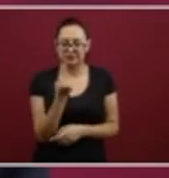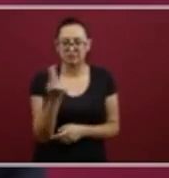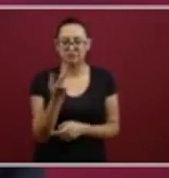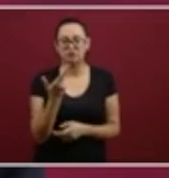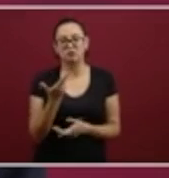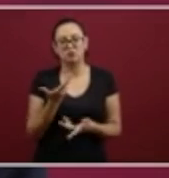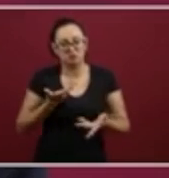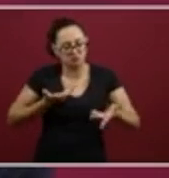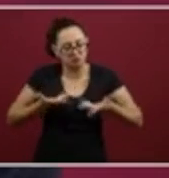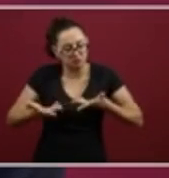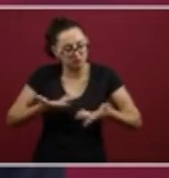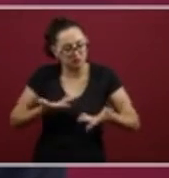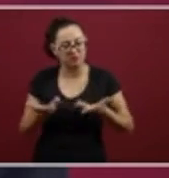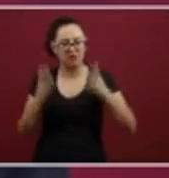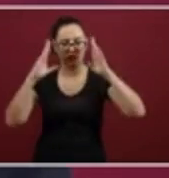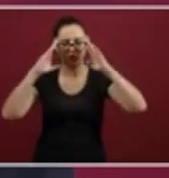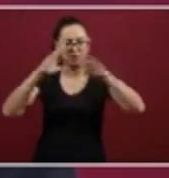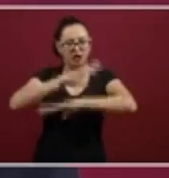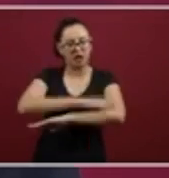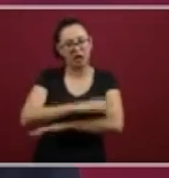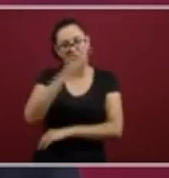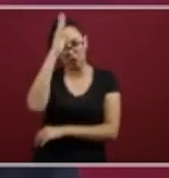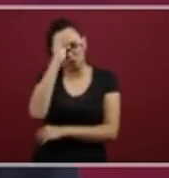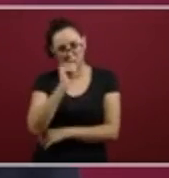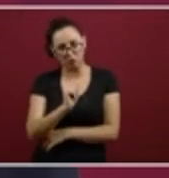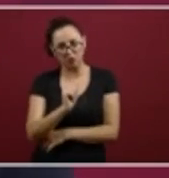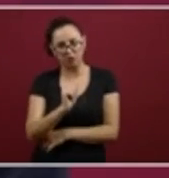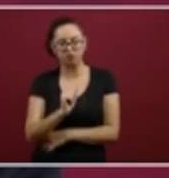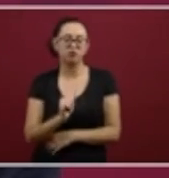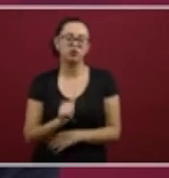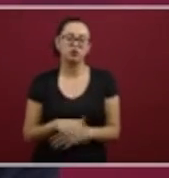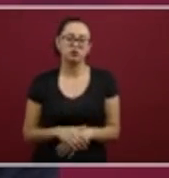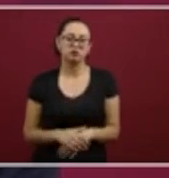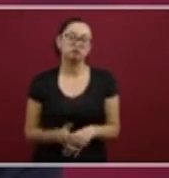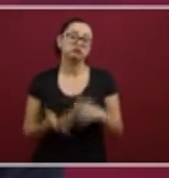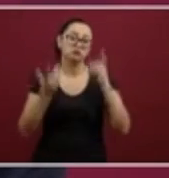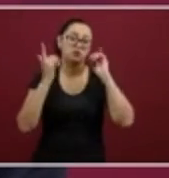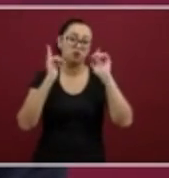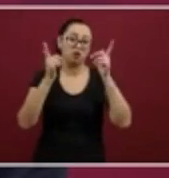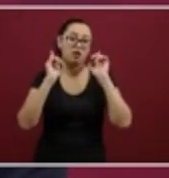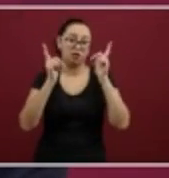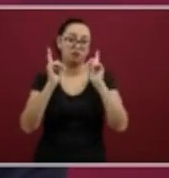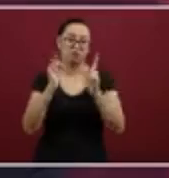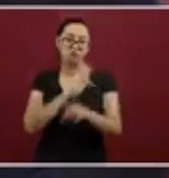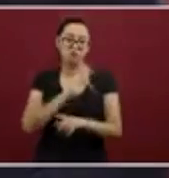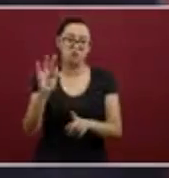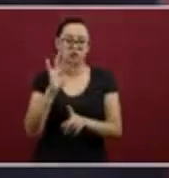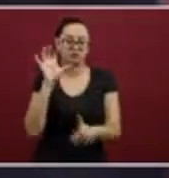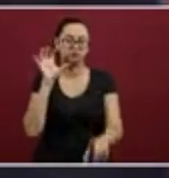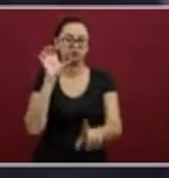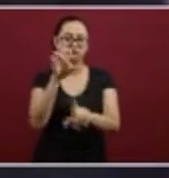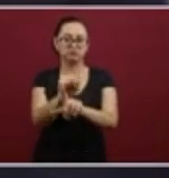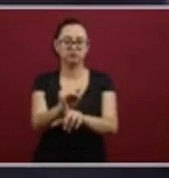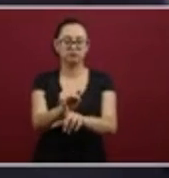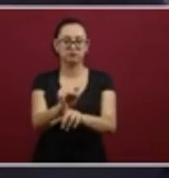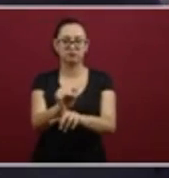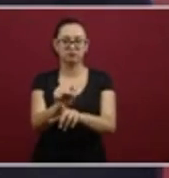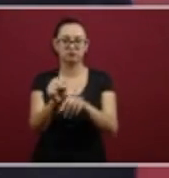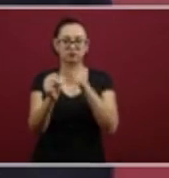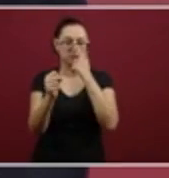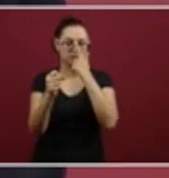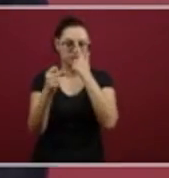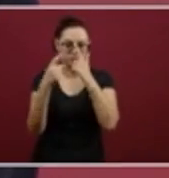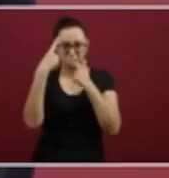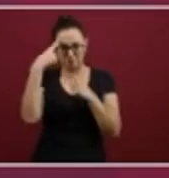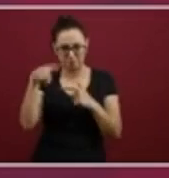mecanismo de conciliación, ¿sí?, que yo espero que se logre, ¿sí?, para que haya una convivencia en